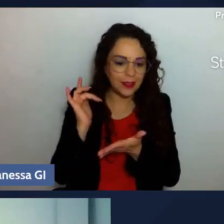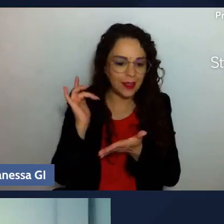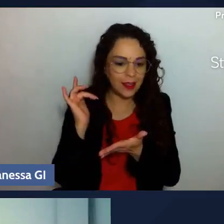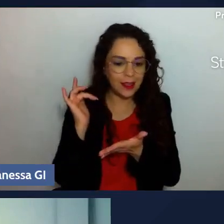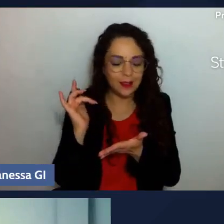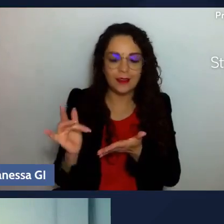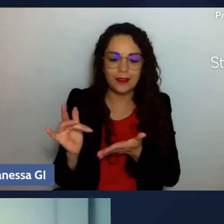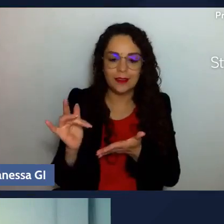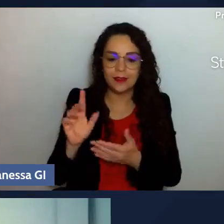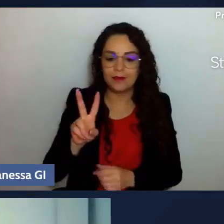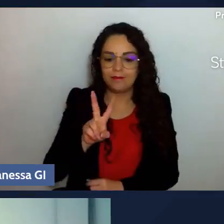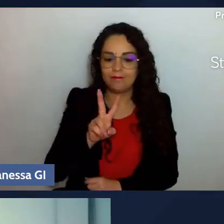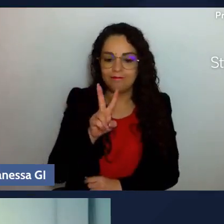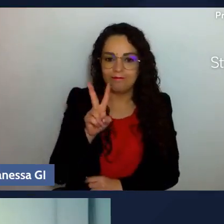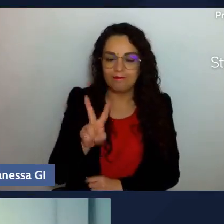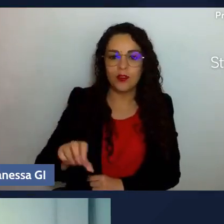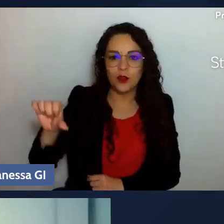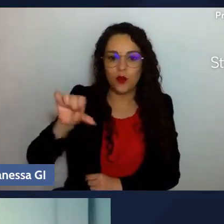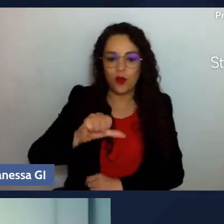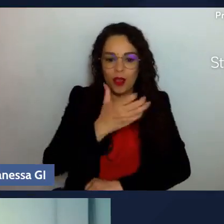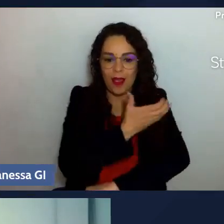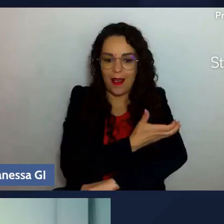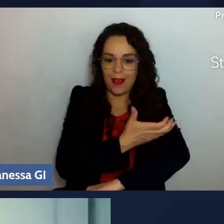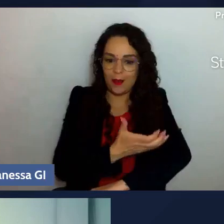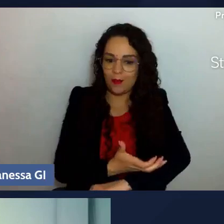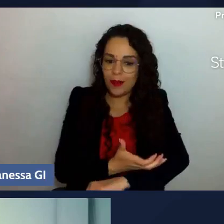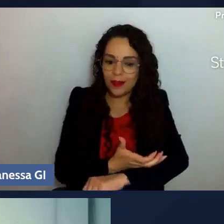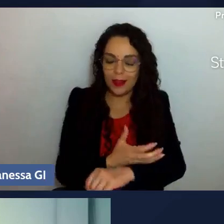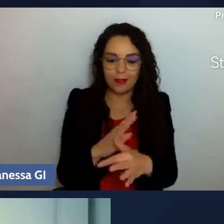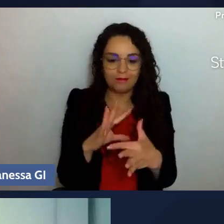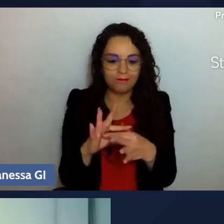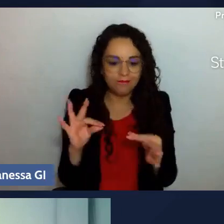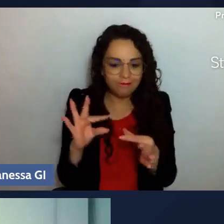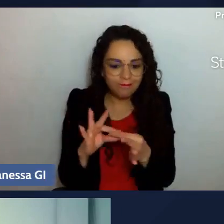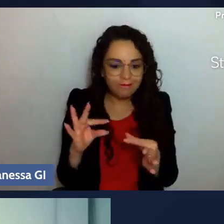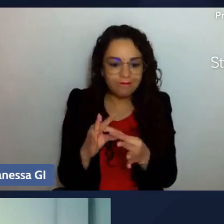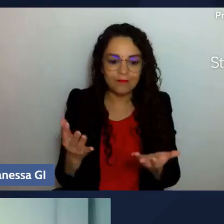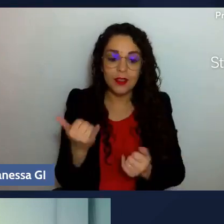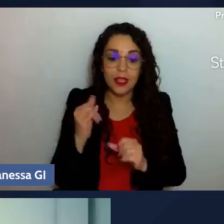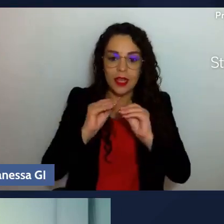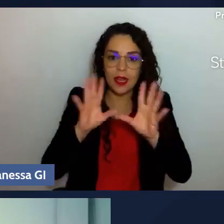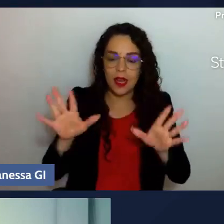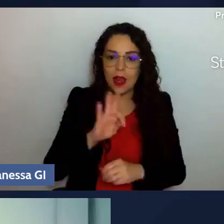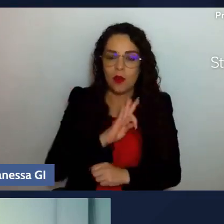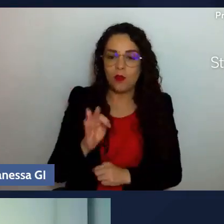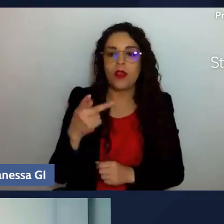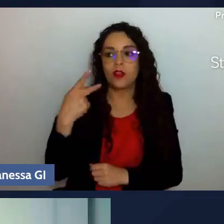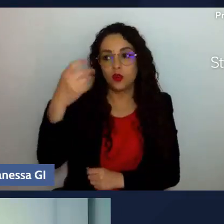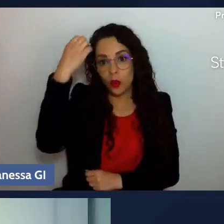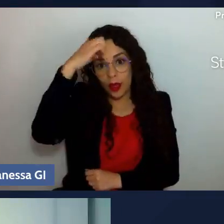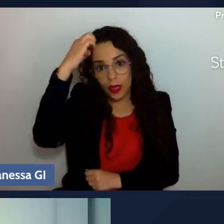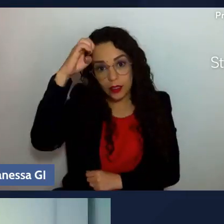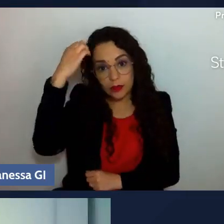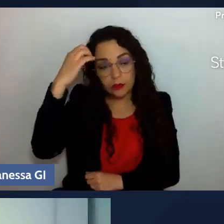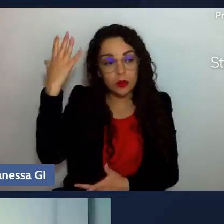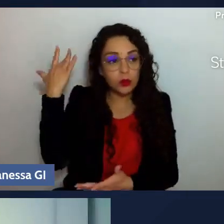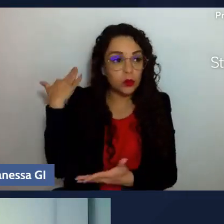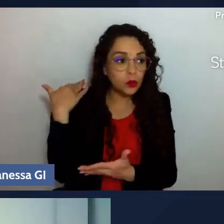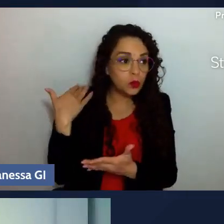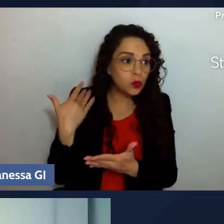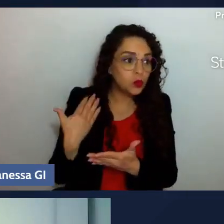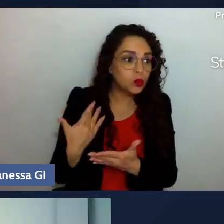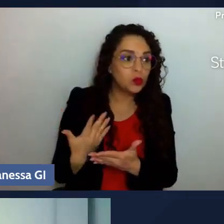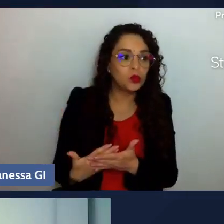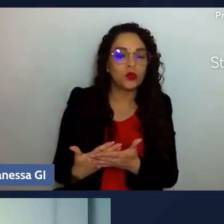mucho que nos esté acompañando y por supuesto que nos comparta de toda su experiencia y de todo su conocimiento